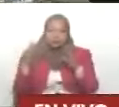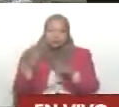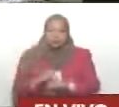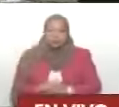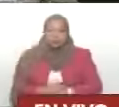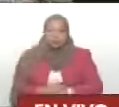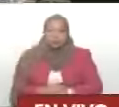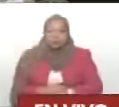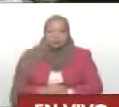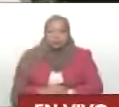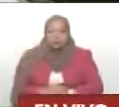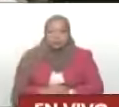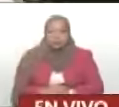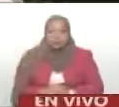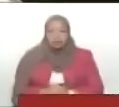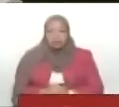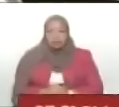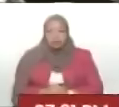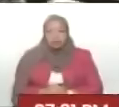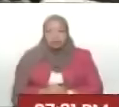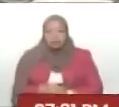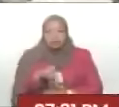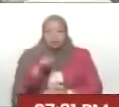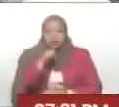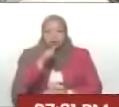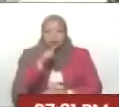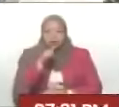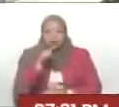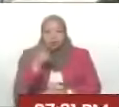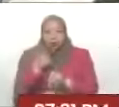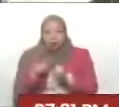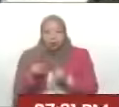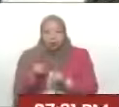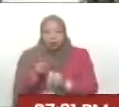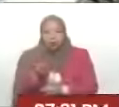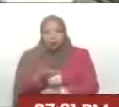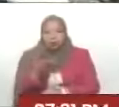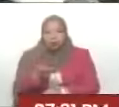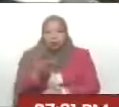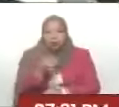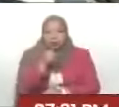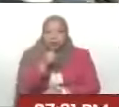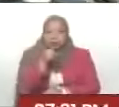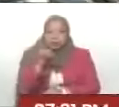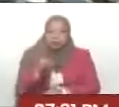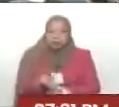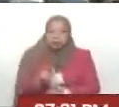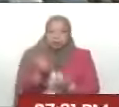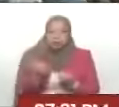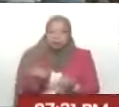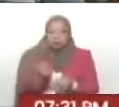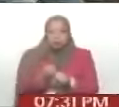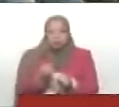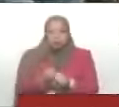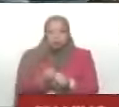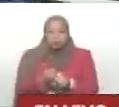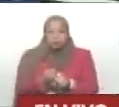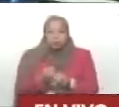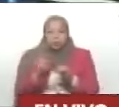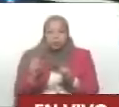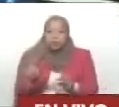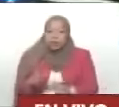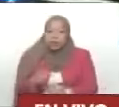Mira, aquí me los trajeron. Esta es otra cosa. Ahora, en el marco de ese